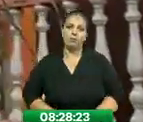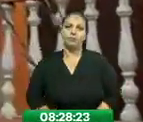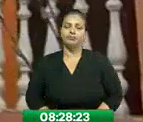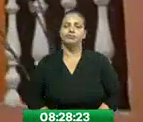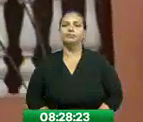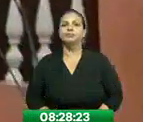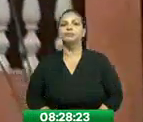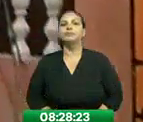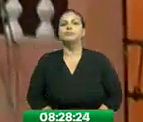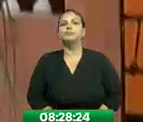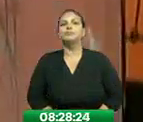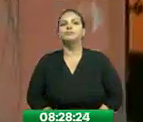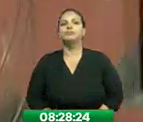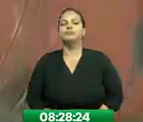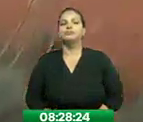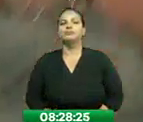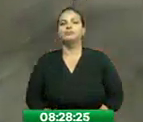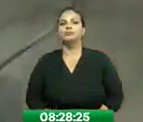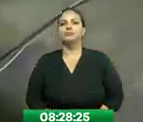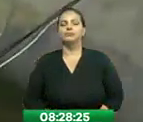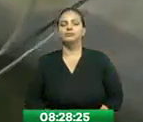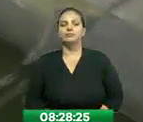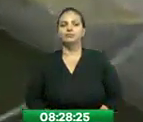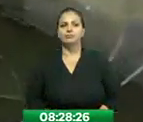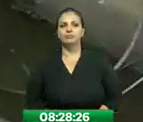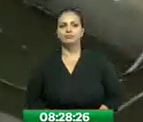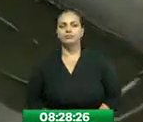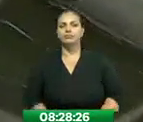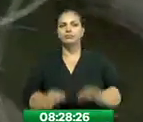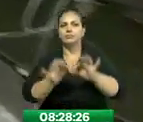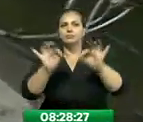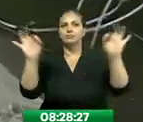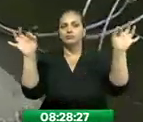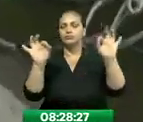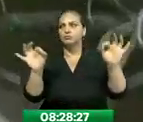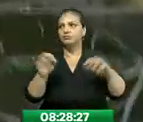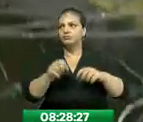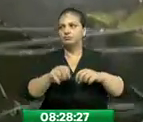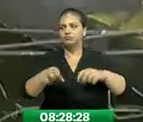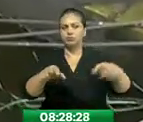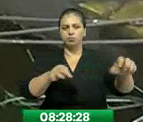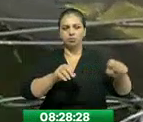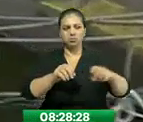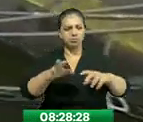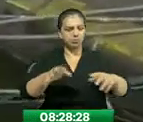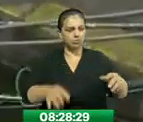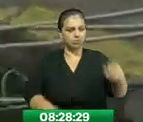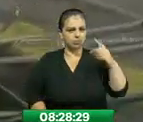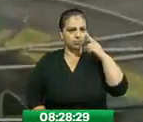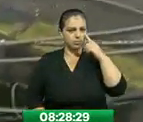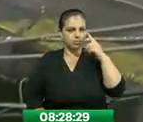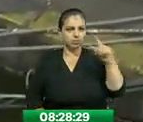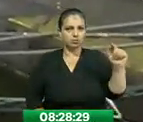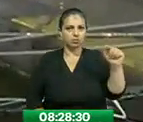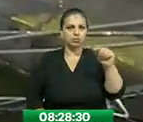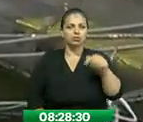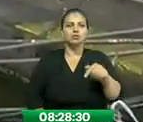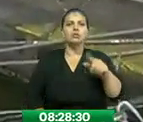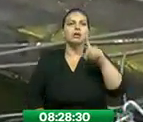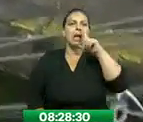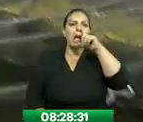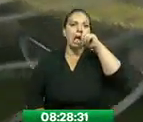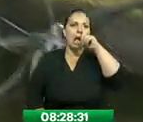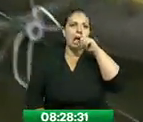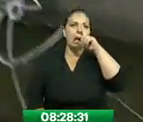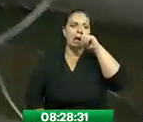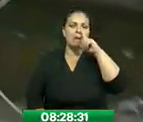los desprendió como estamos viendo. Pero ya hace algunos minutos llegaron aquí algunas personas representantes de